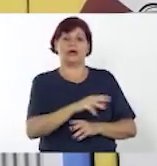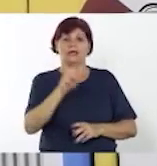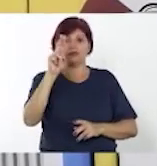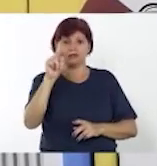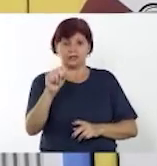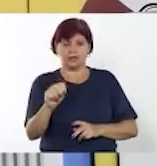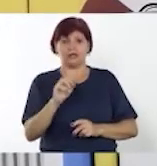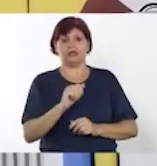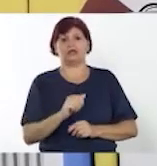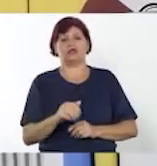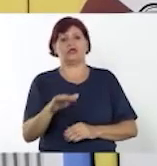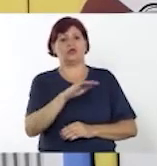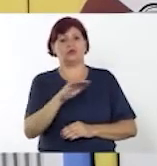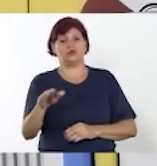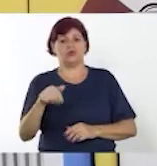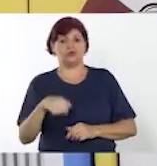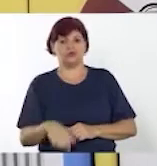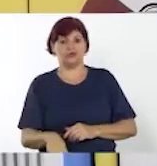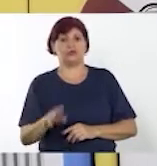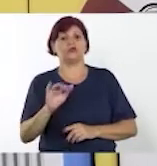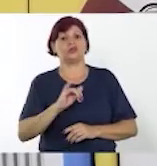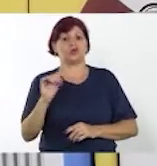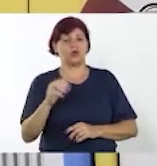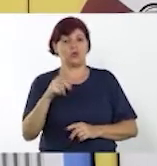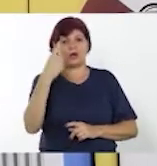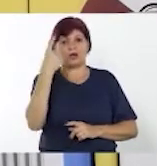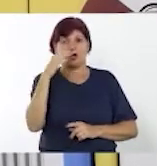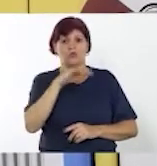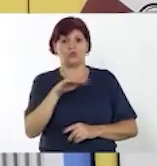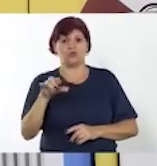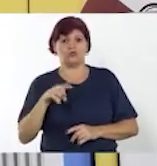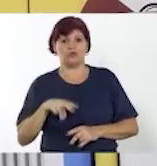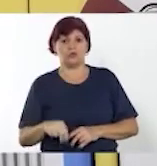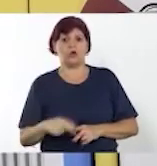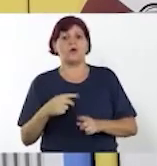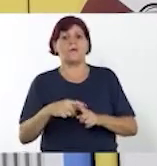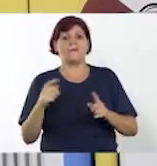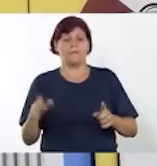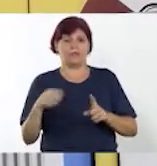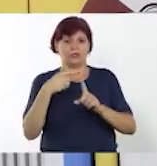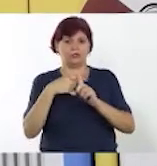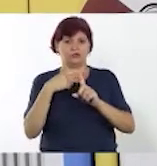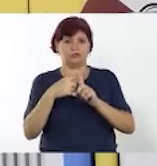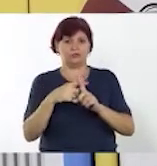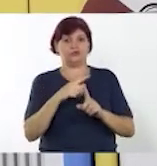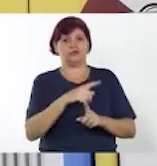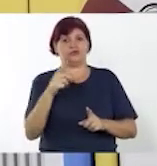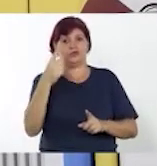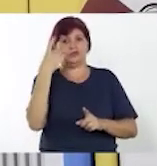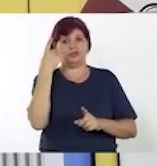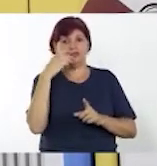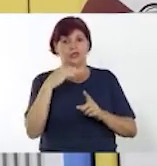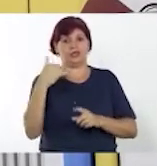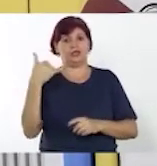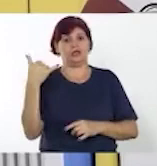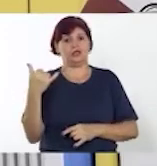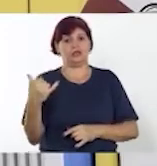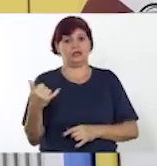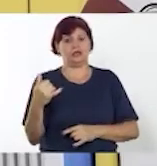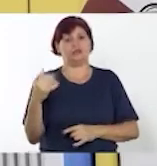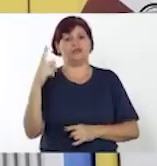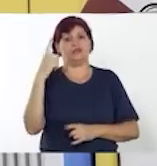n de x sub i sobre n, que es lo mismo que 1 sobre n, por la sumatoria desde i igual